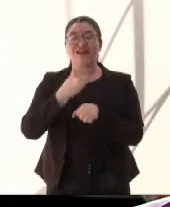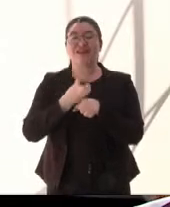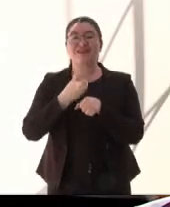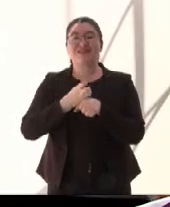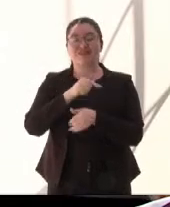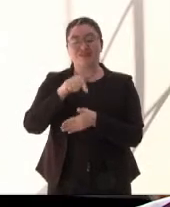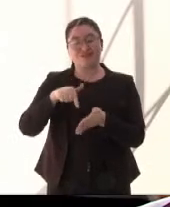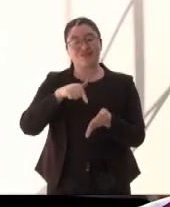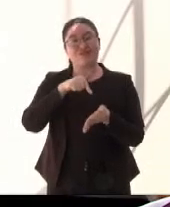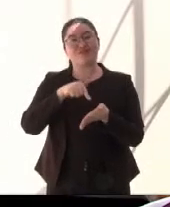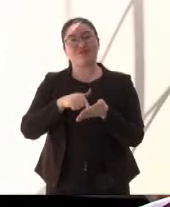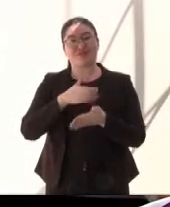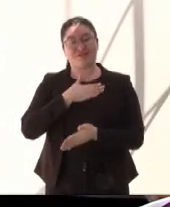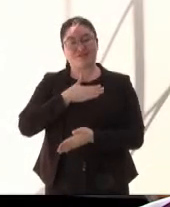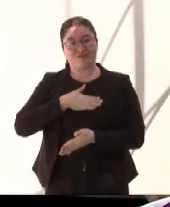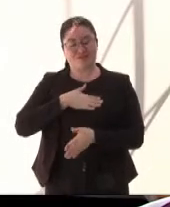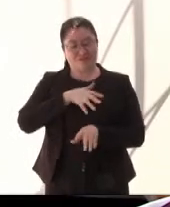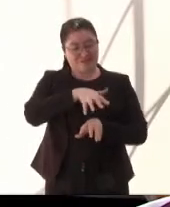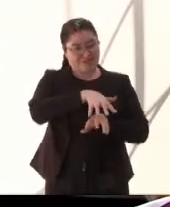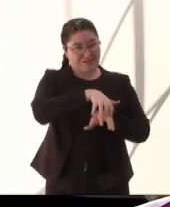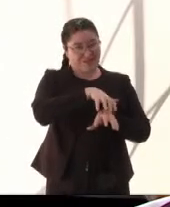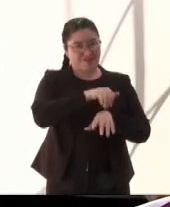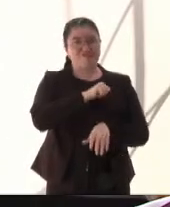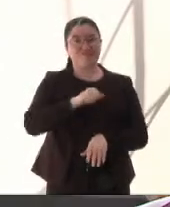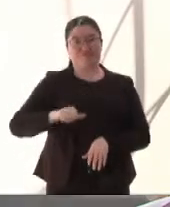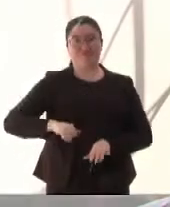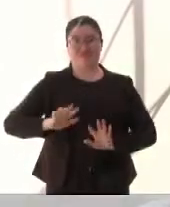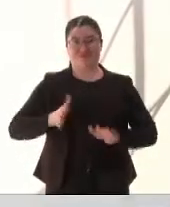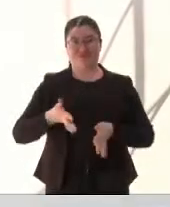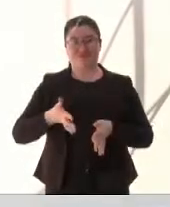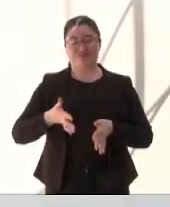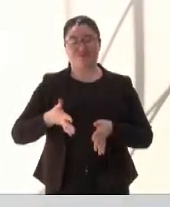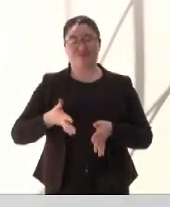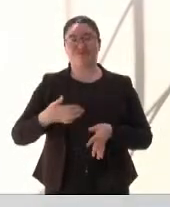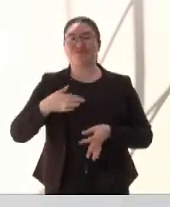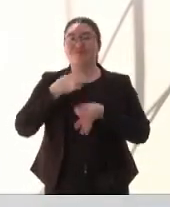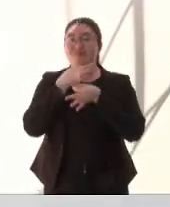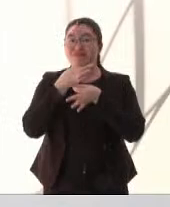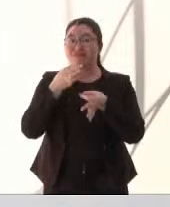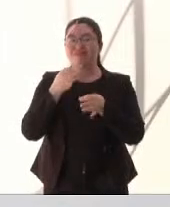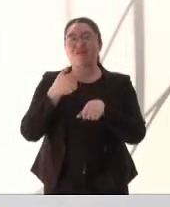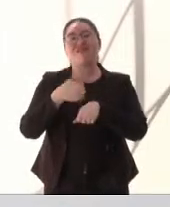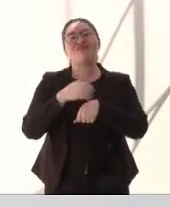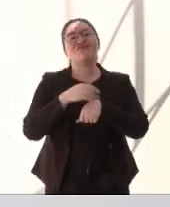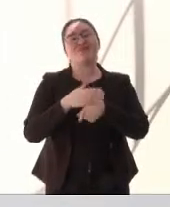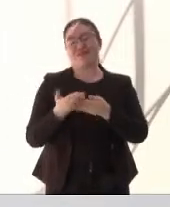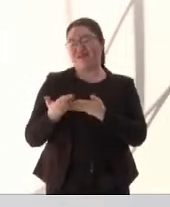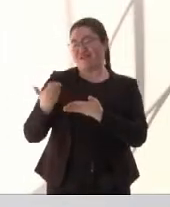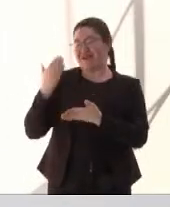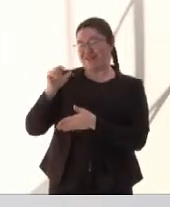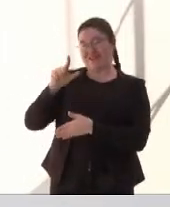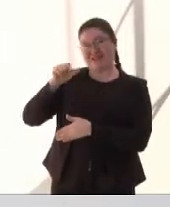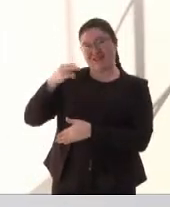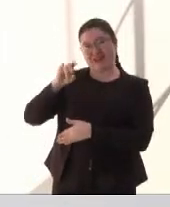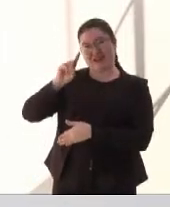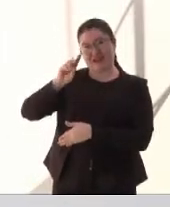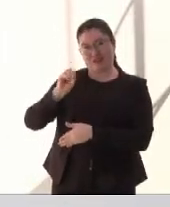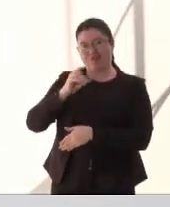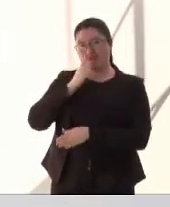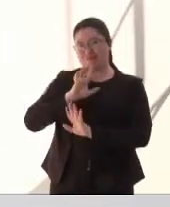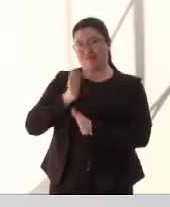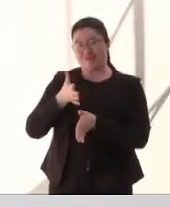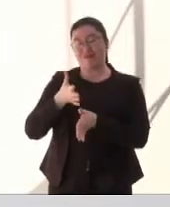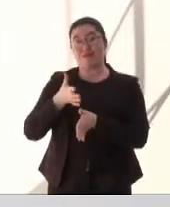justicia en la alcaldía de Tlalpan, ¿sí? Y les puedo decir, les comparto un número, ya lo decía Alejandro, desde